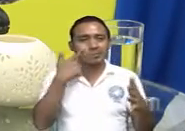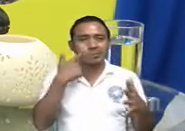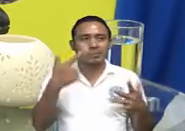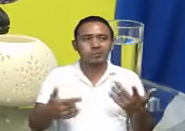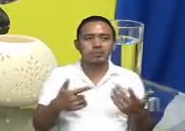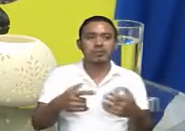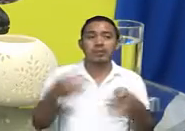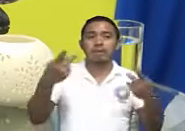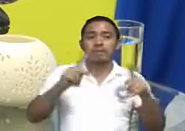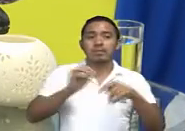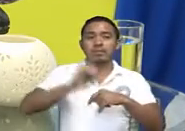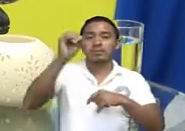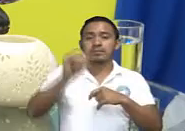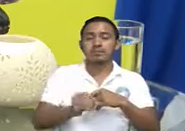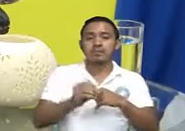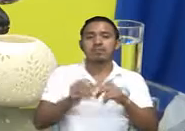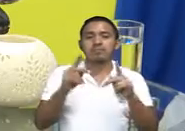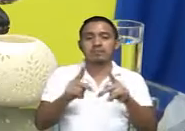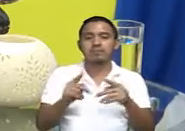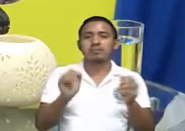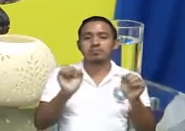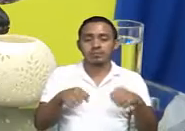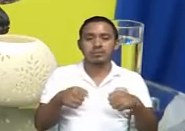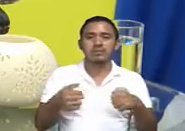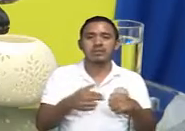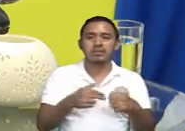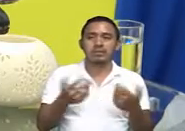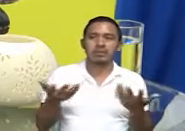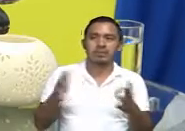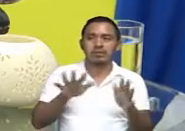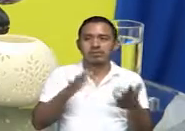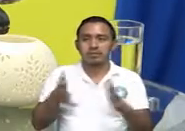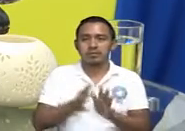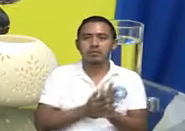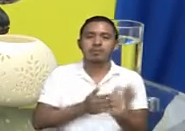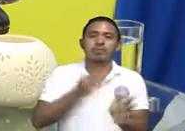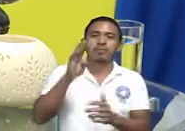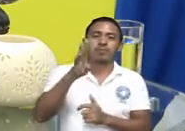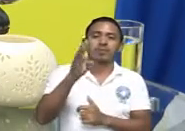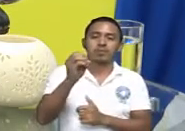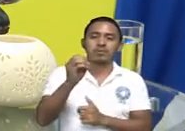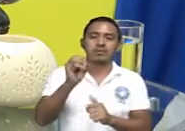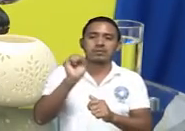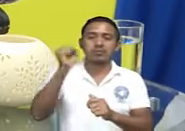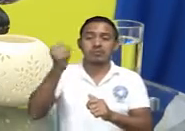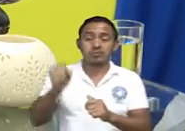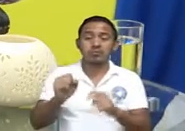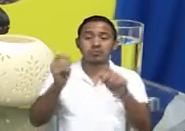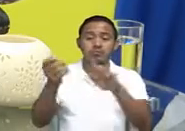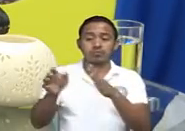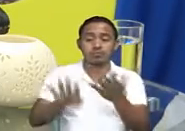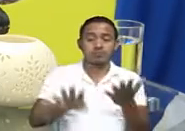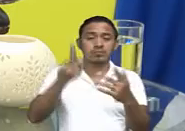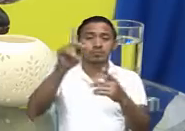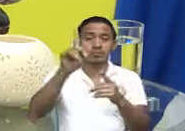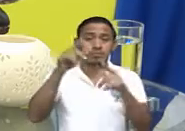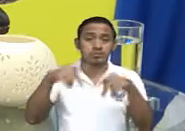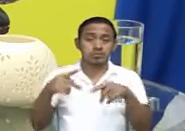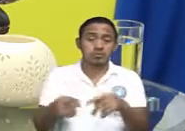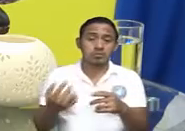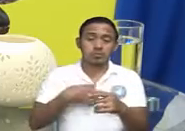estadísticas mundiales, las personas llegan a consumar este acto. Cada 40 segundos muere una persona en el mundo